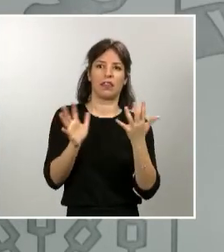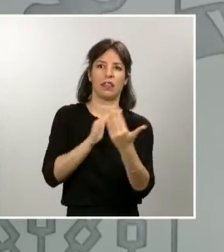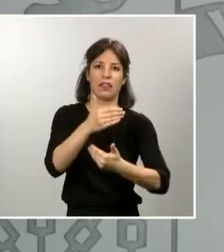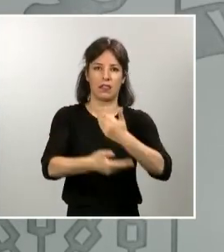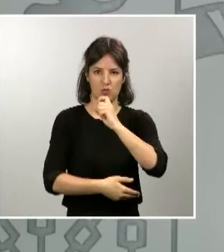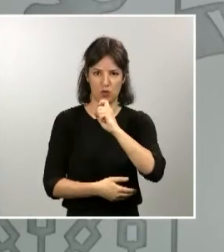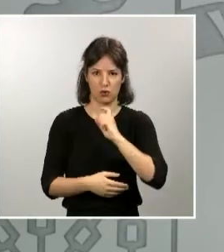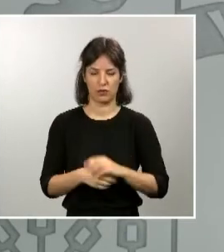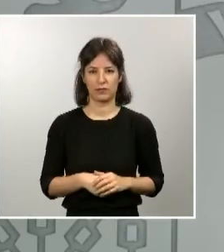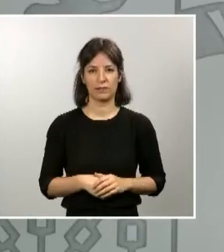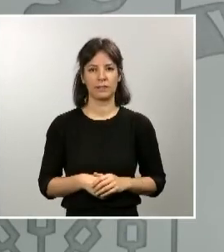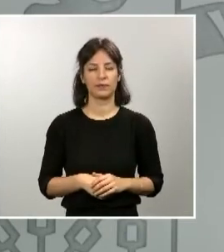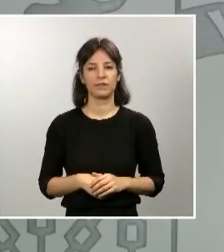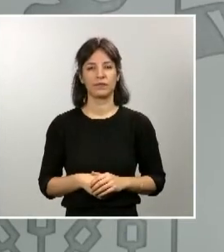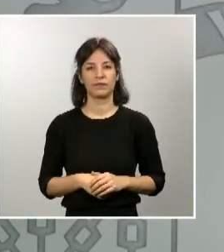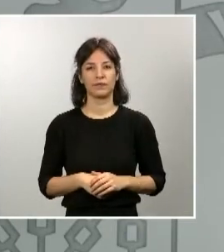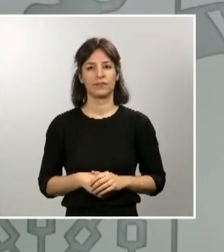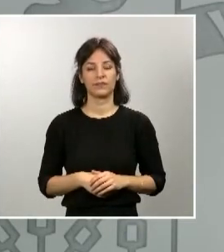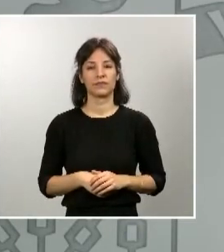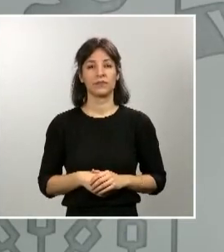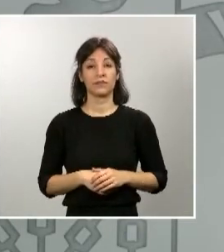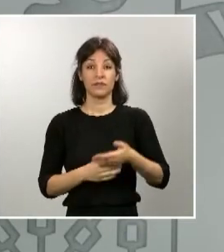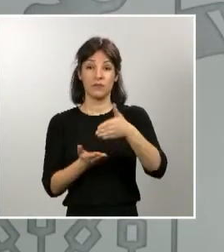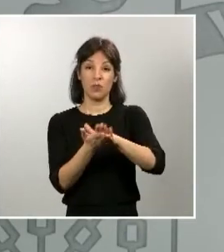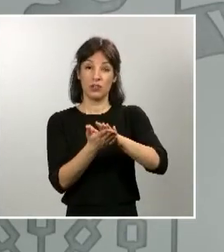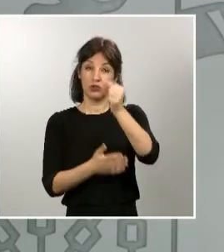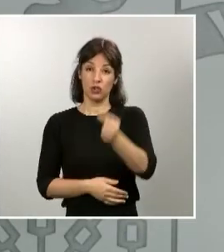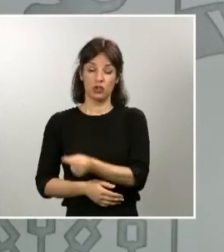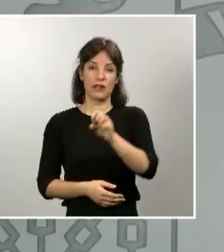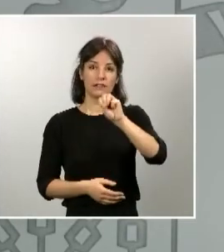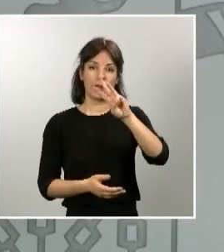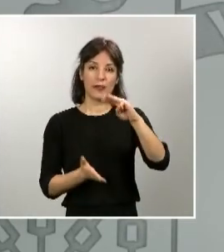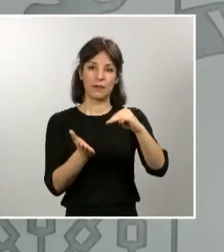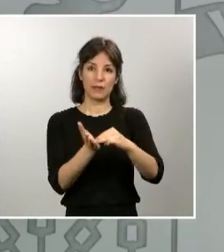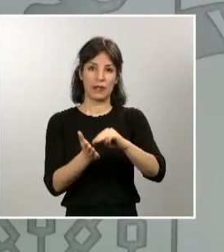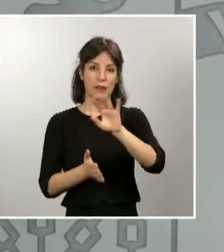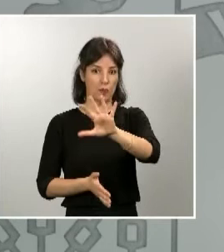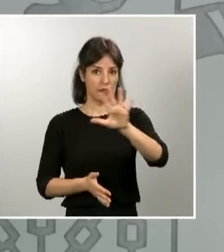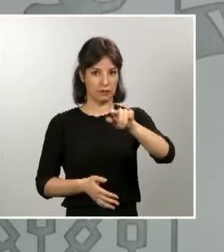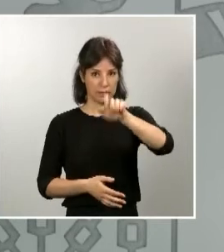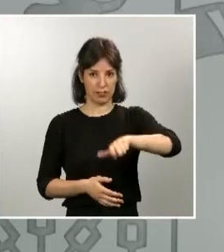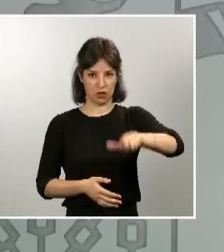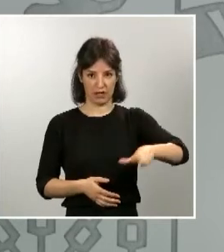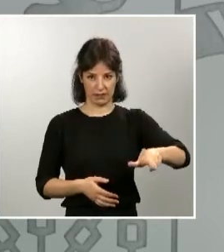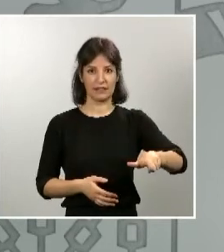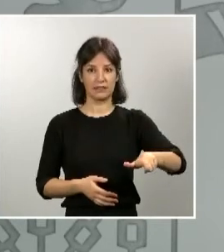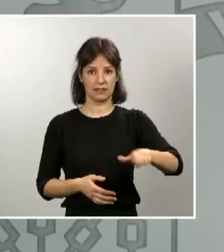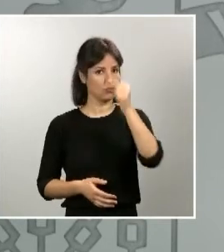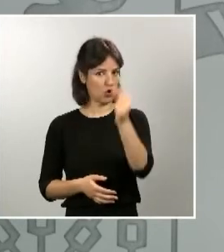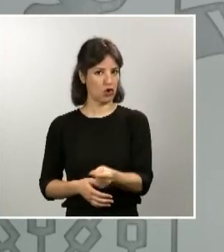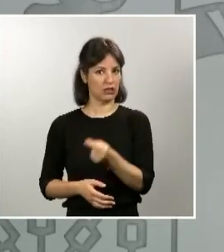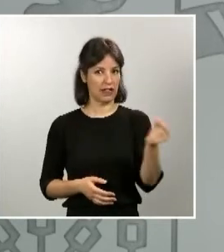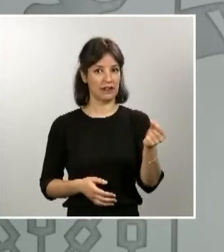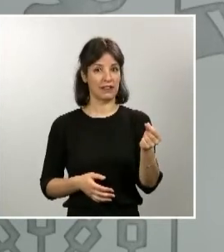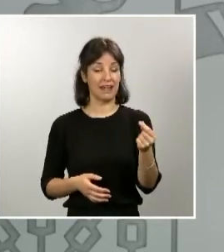decir que el número total de fallecidos es de 13 mil 55 personas de total y los fallecidos en el día de